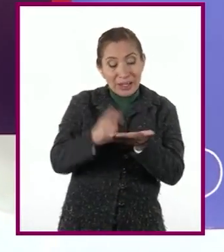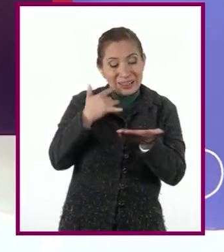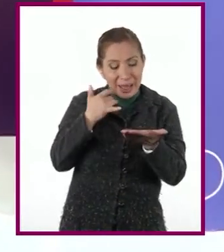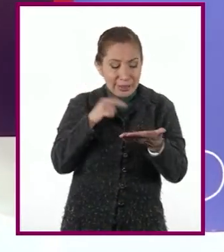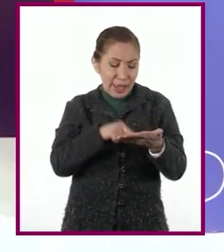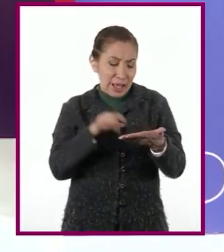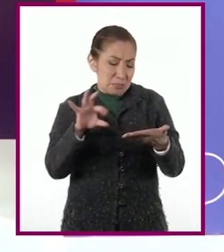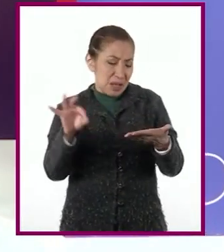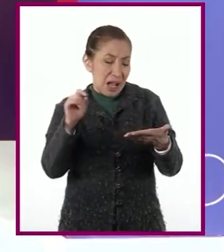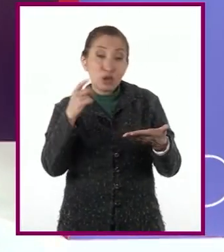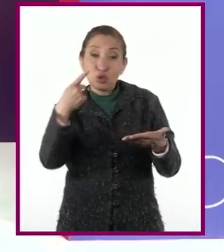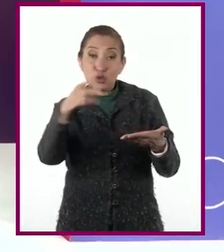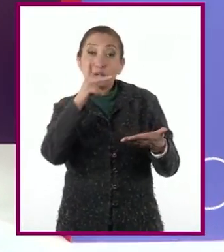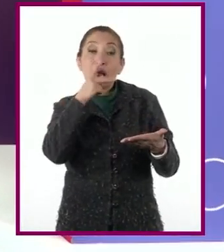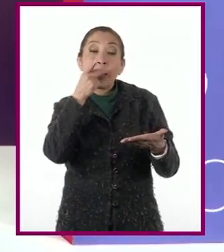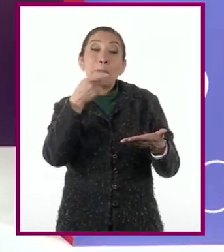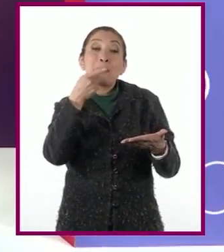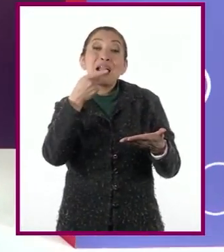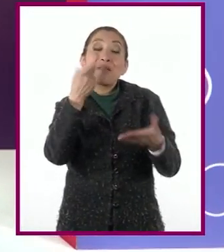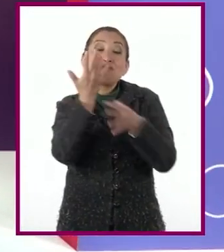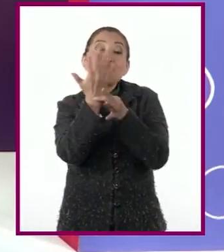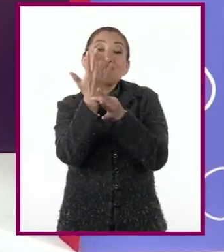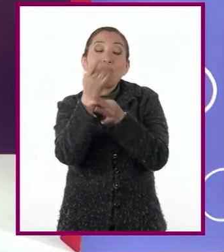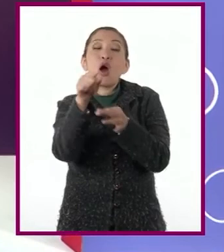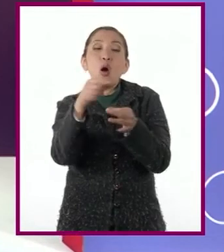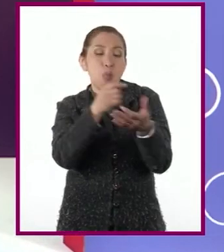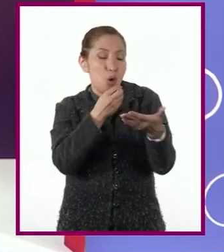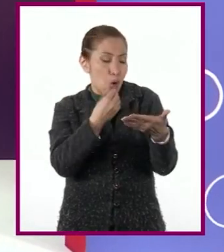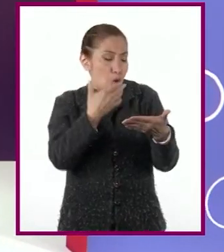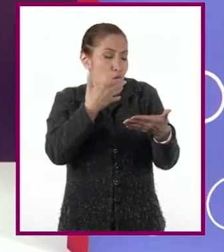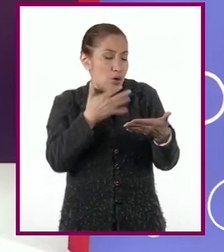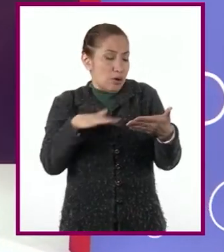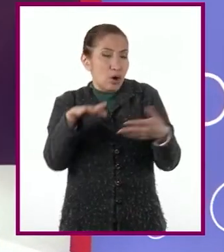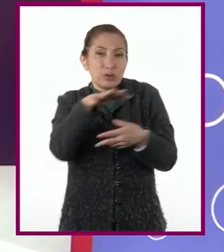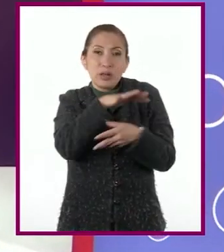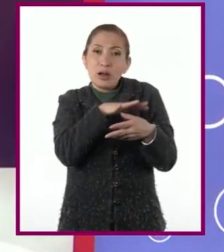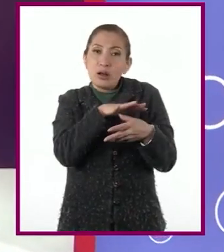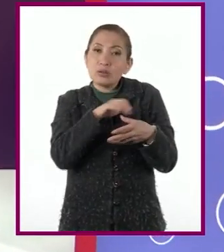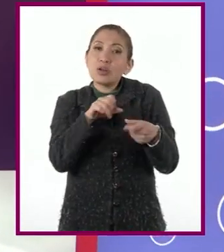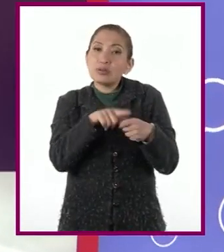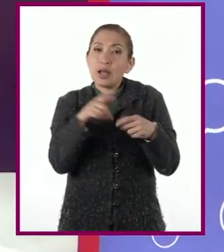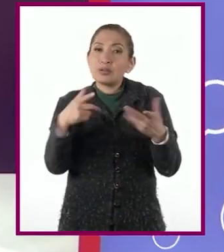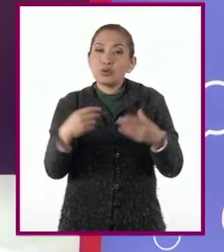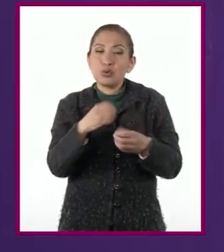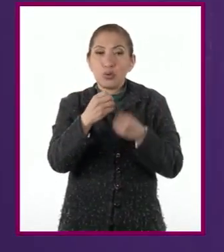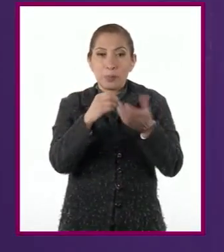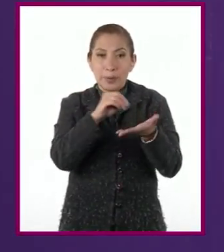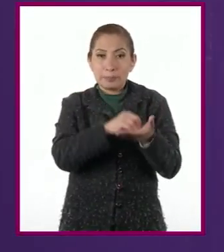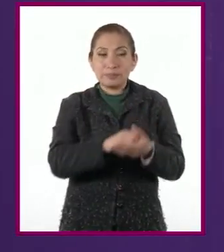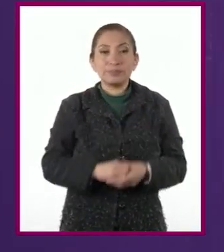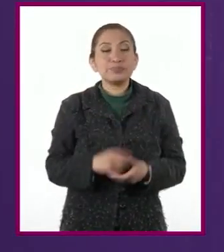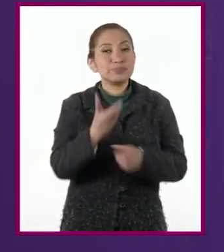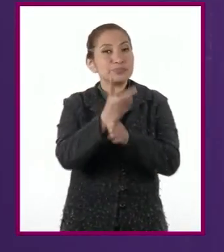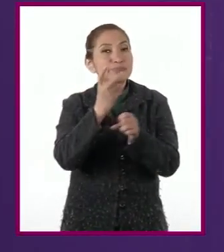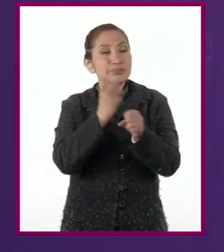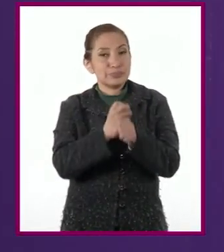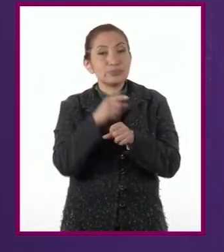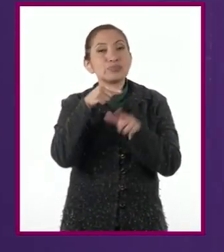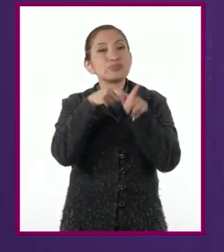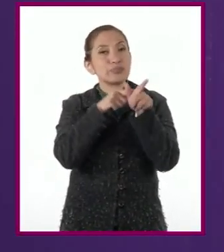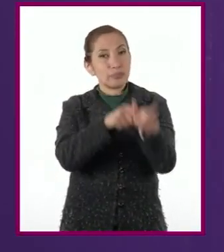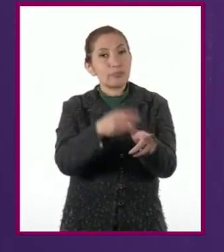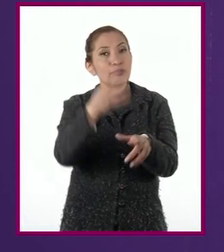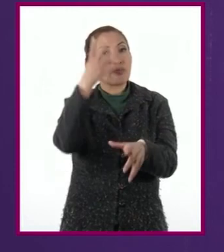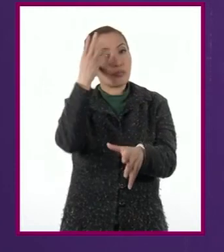traten de explicar con sus propias palabras cómo influye su contexto social en su obra. Los invitamos a que